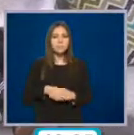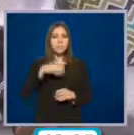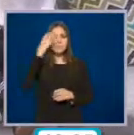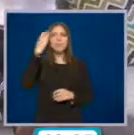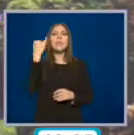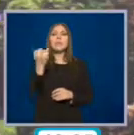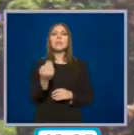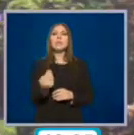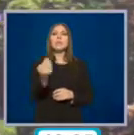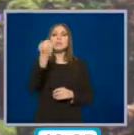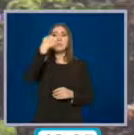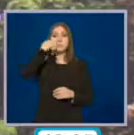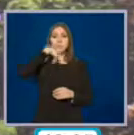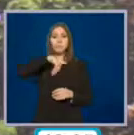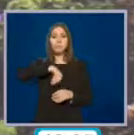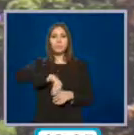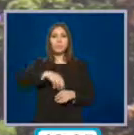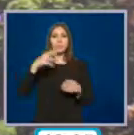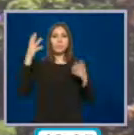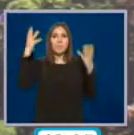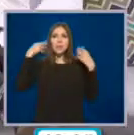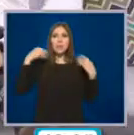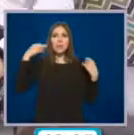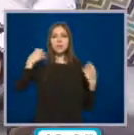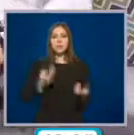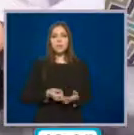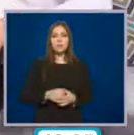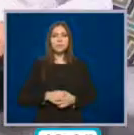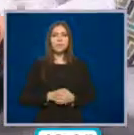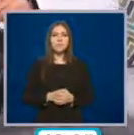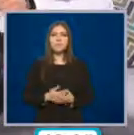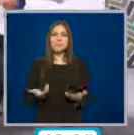Sí, y que además No, yo no podría ya de ninguna manera.